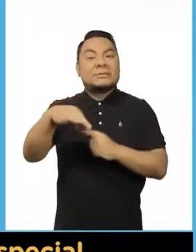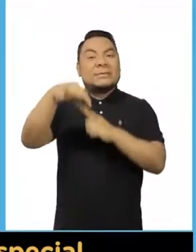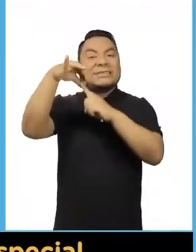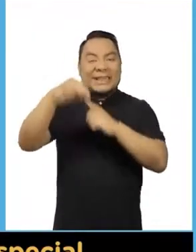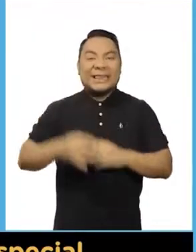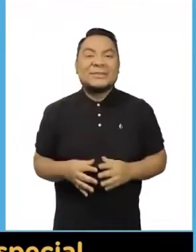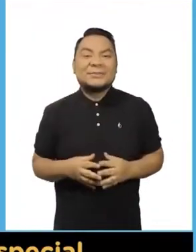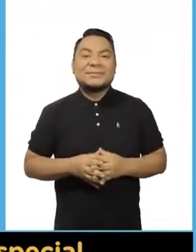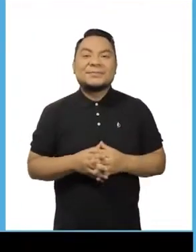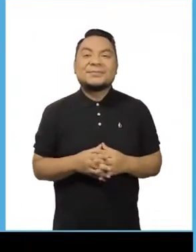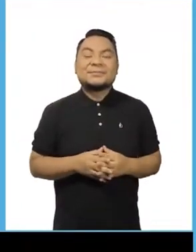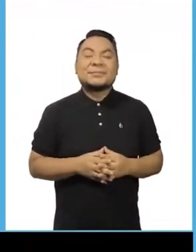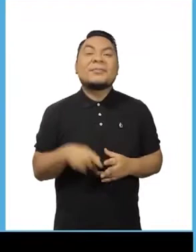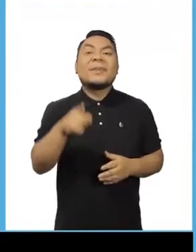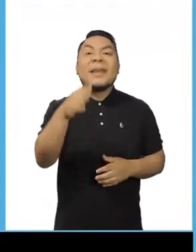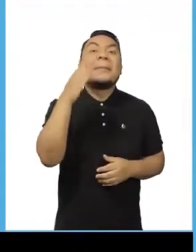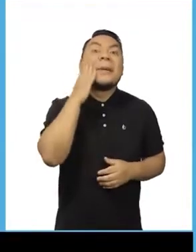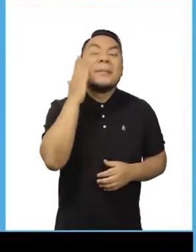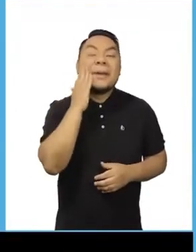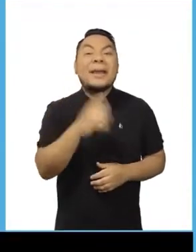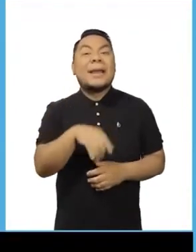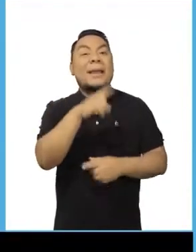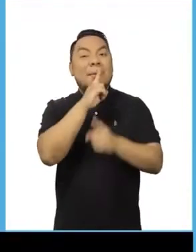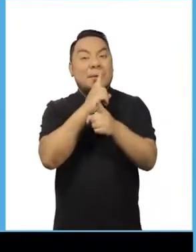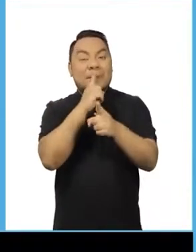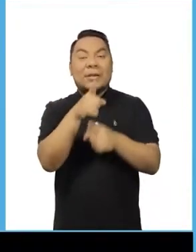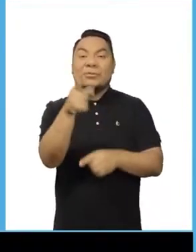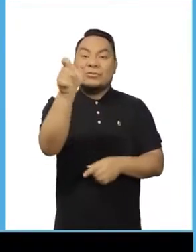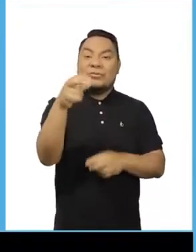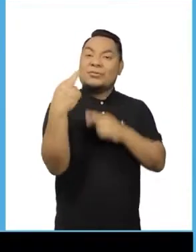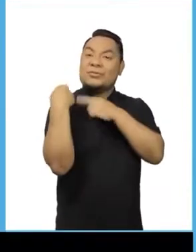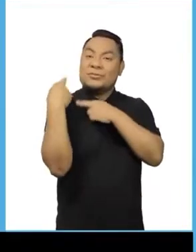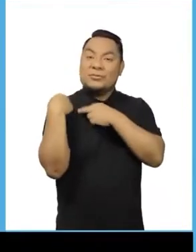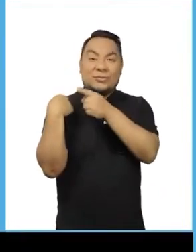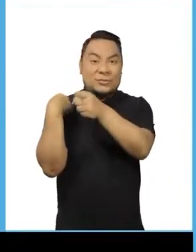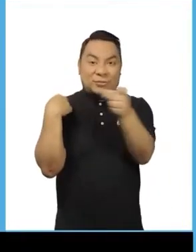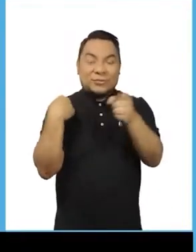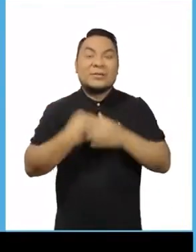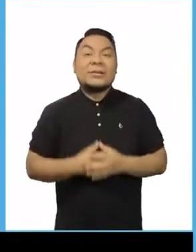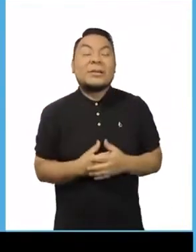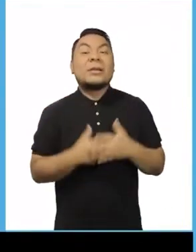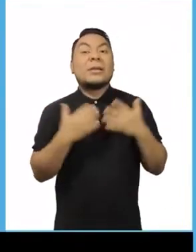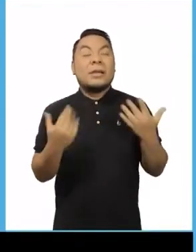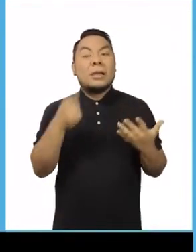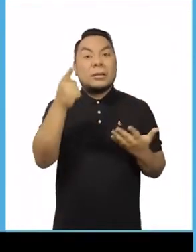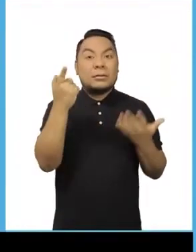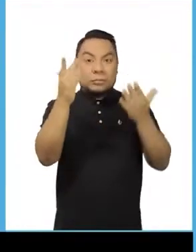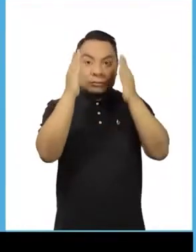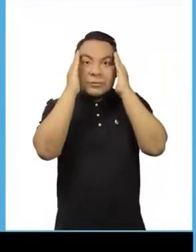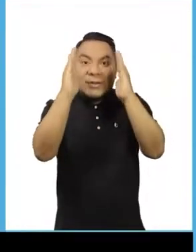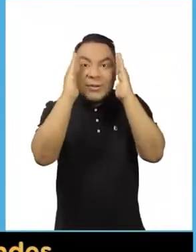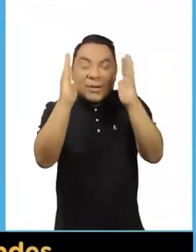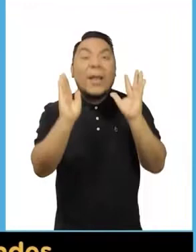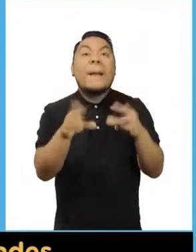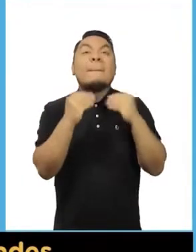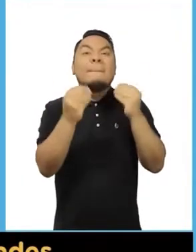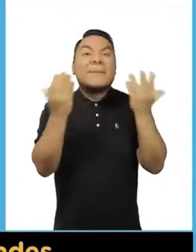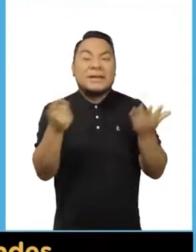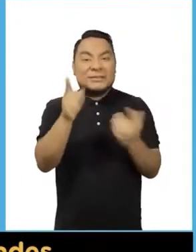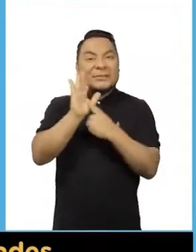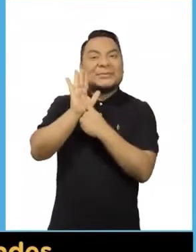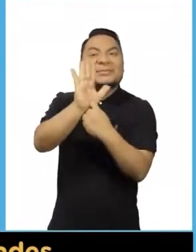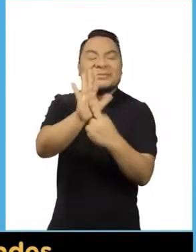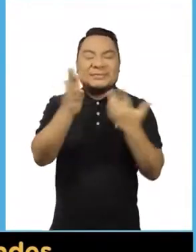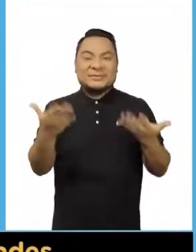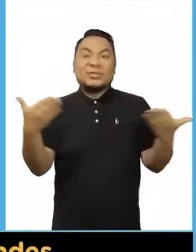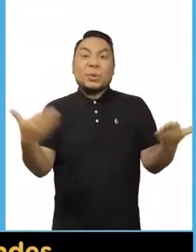básica especial. Mamá, papá, tutor, tutora, debes estar muy atento porque